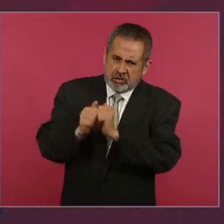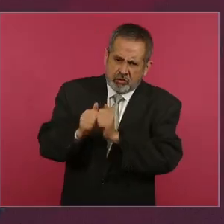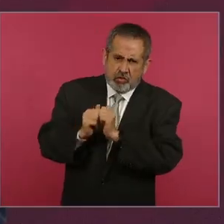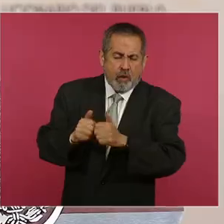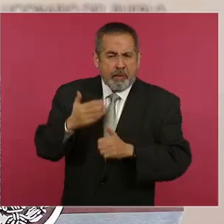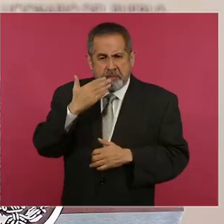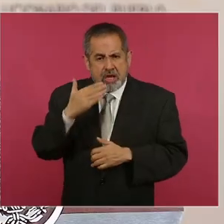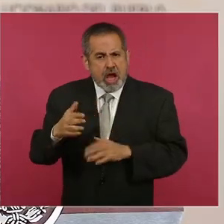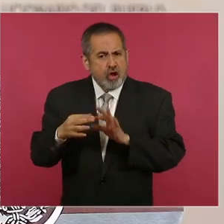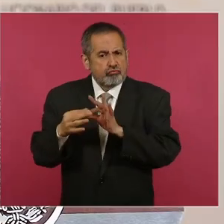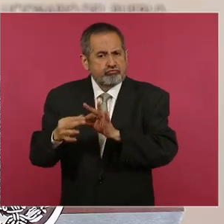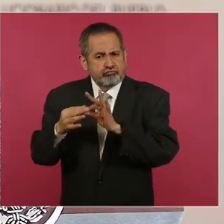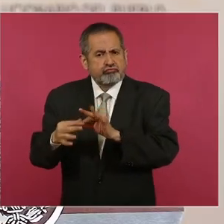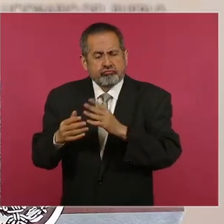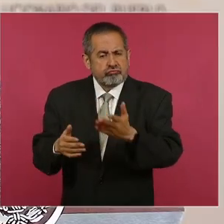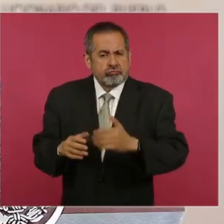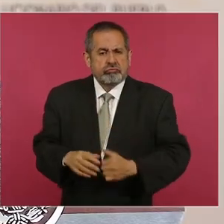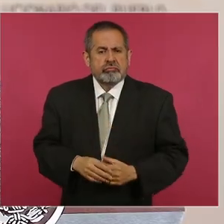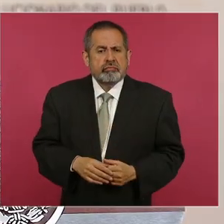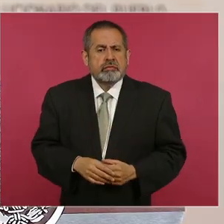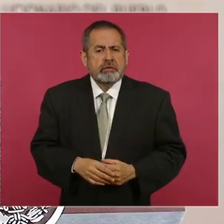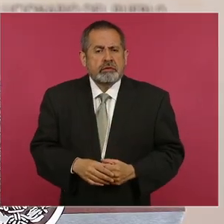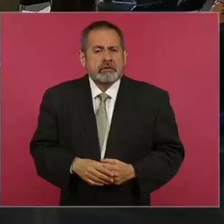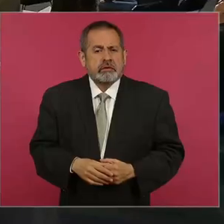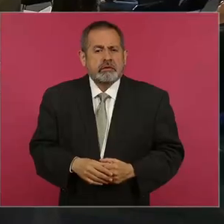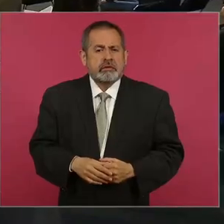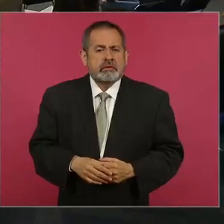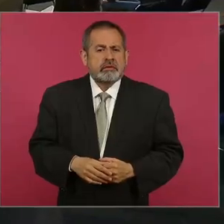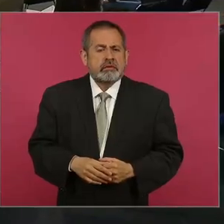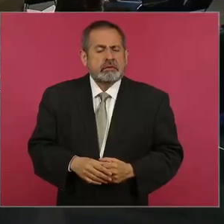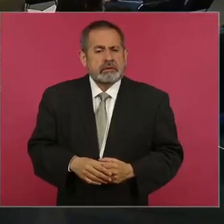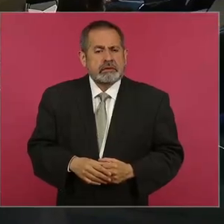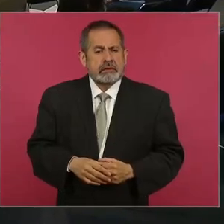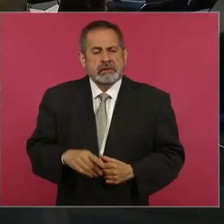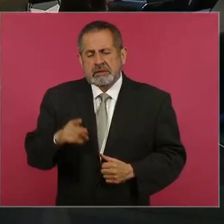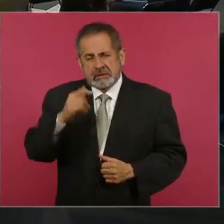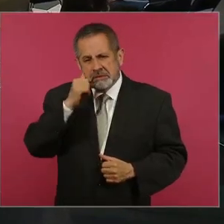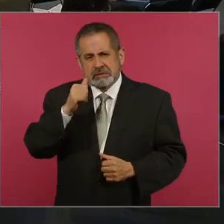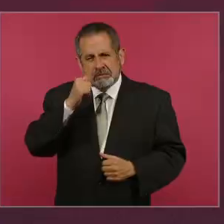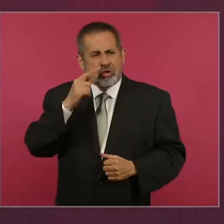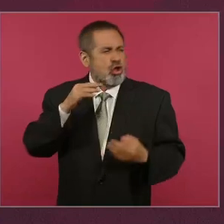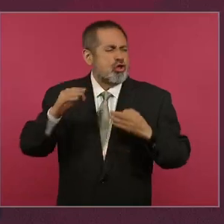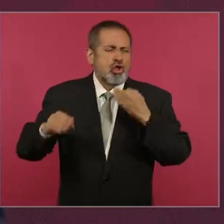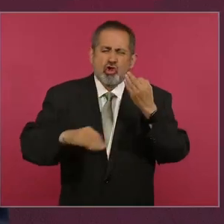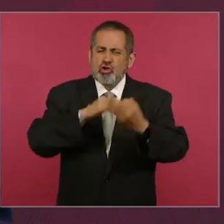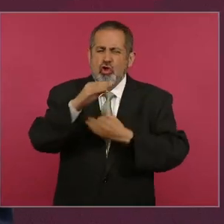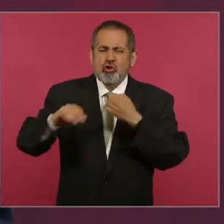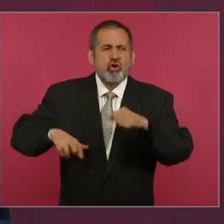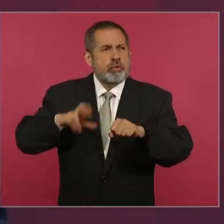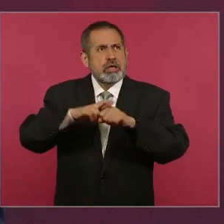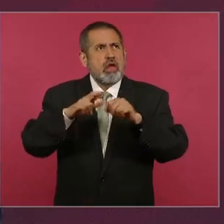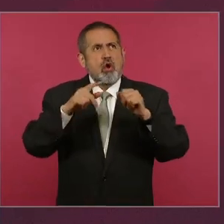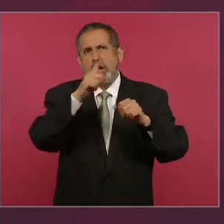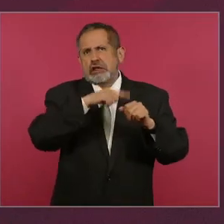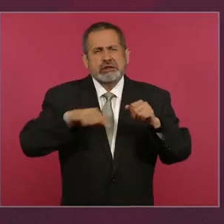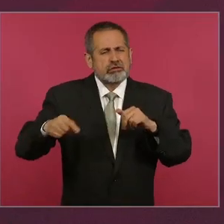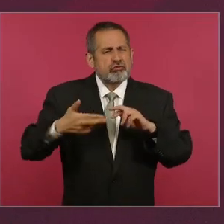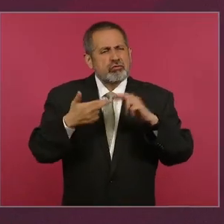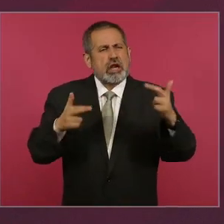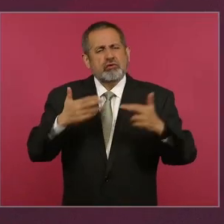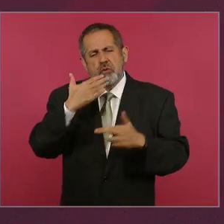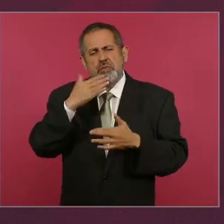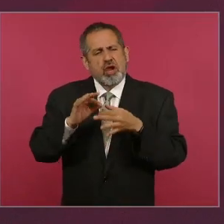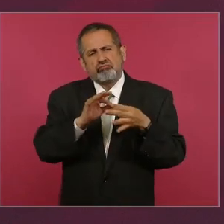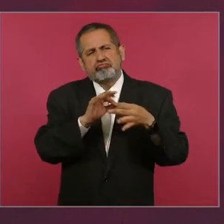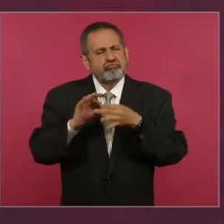manera coordinada y por lo general con todos los gobernadores. Okay.